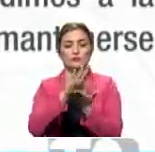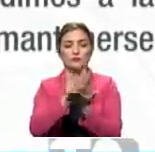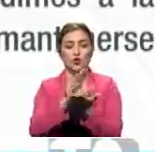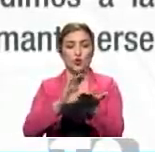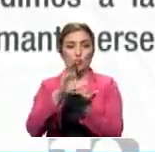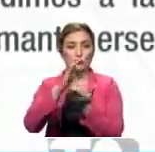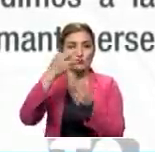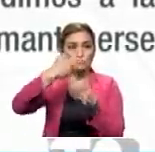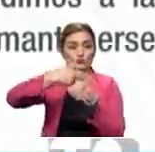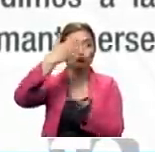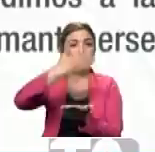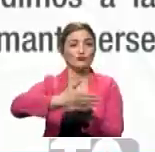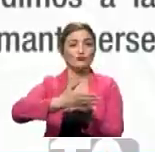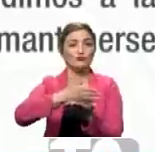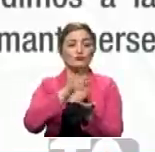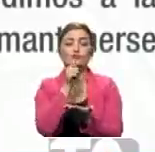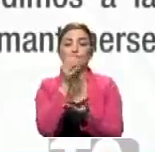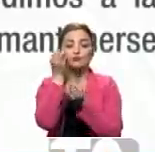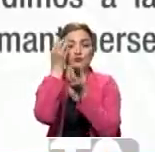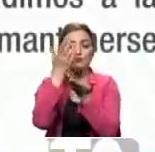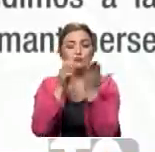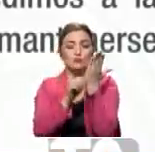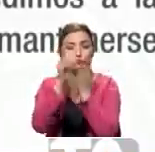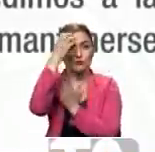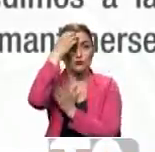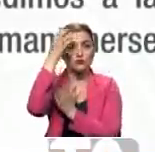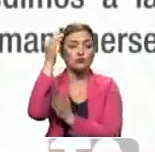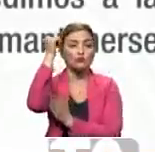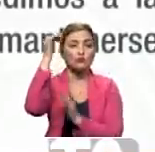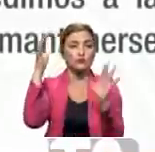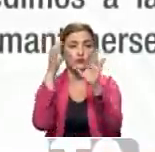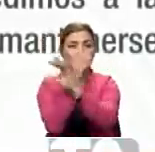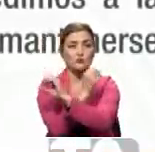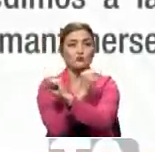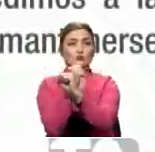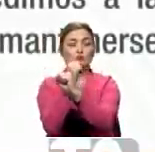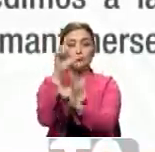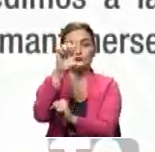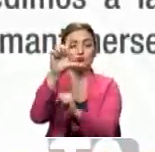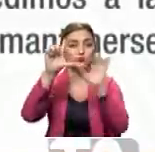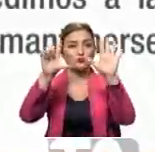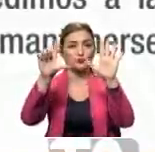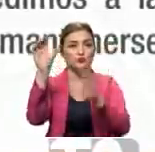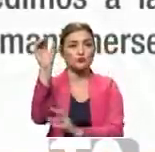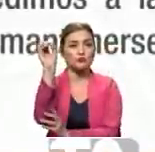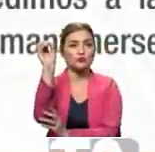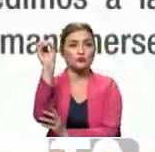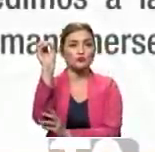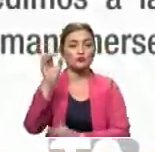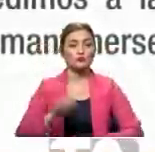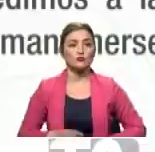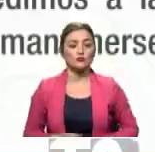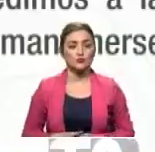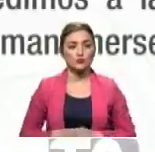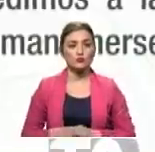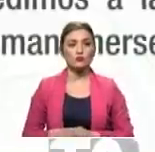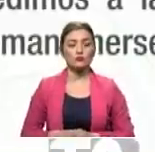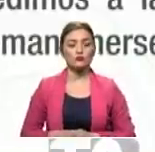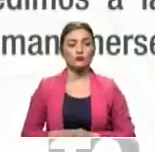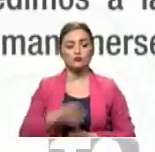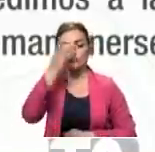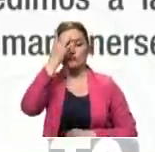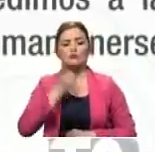La información la dio el Ministerio de Educación la noche de ayer, el lunes 7 de octubre. La decisión es acogida con el